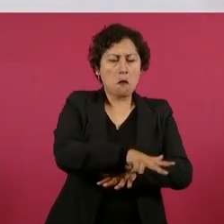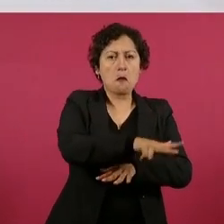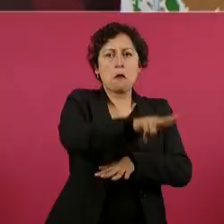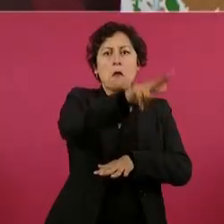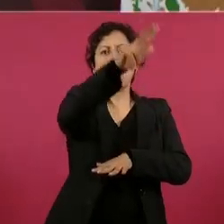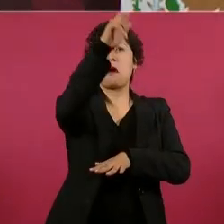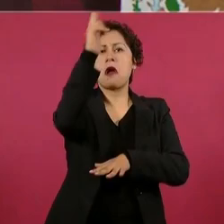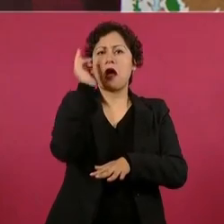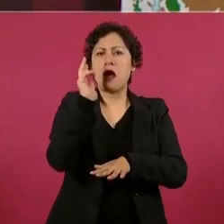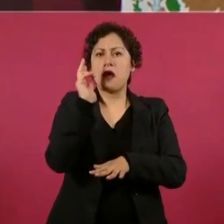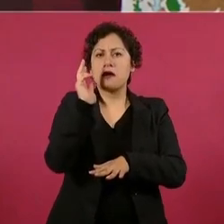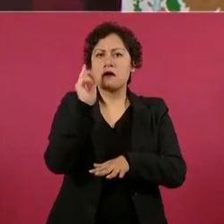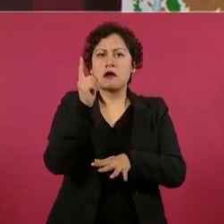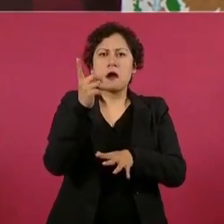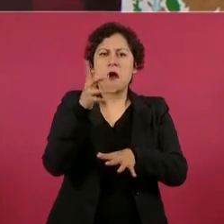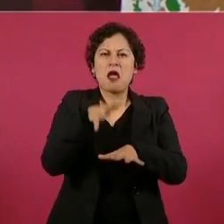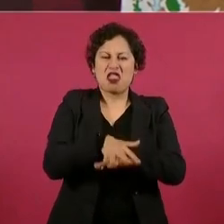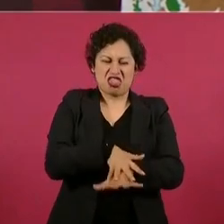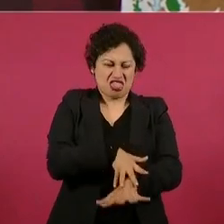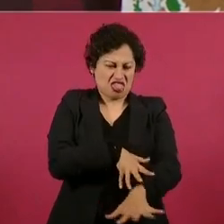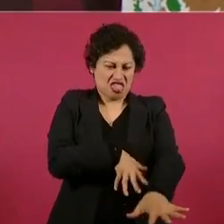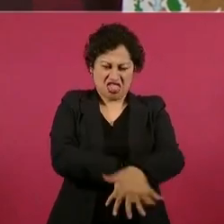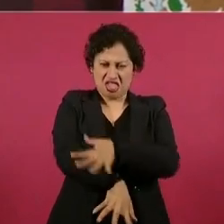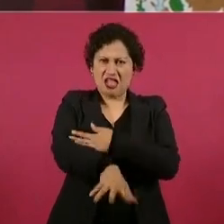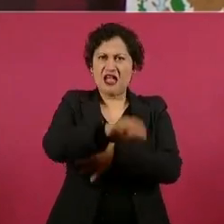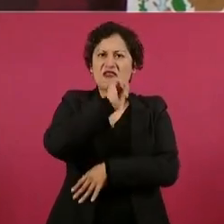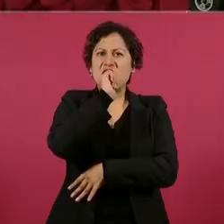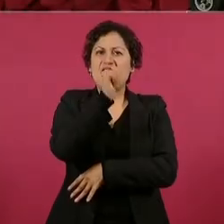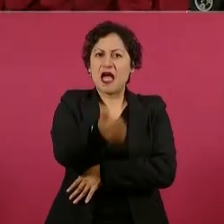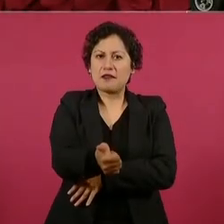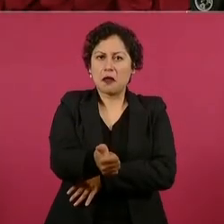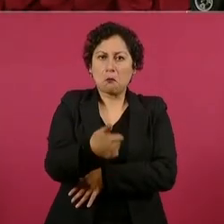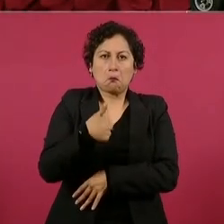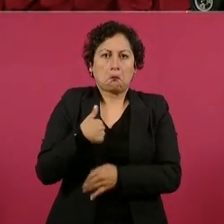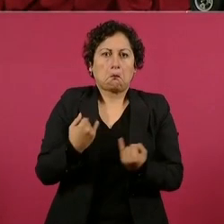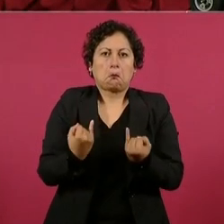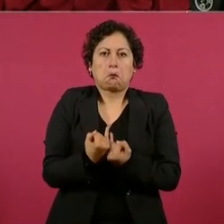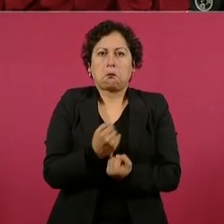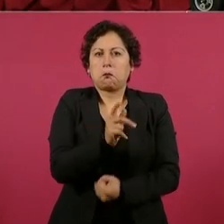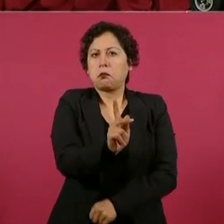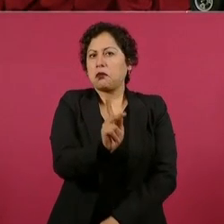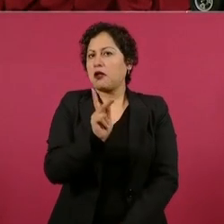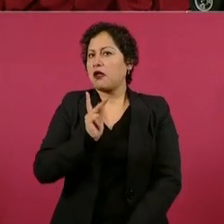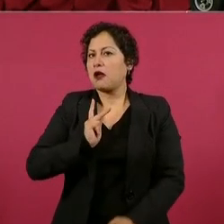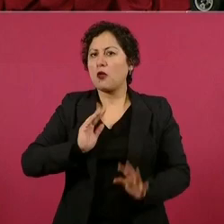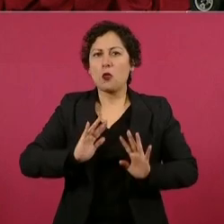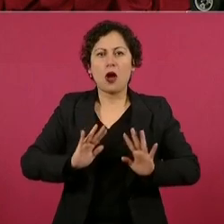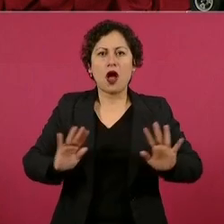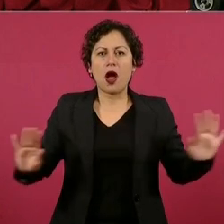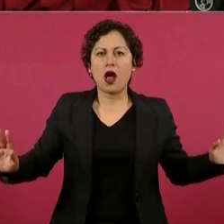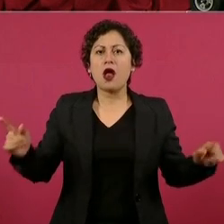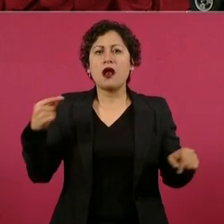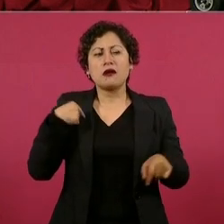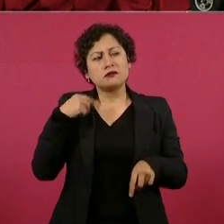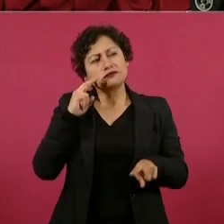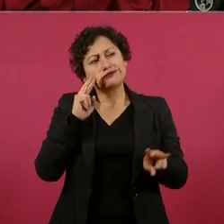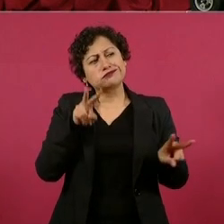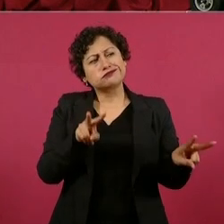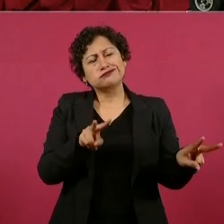Pero hay una cosa más bella todavía. Ponla y después vemos esto. Miren qué joven estaba